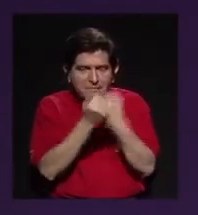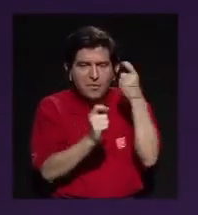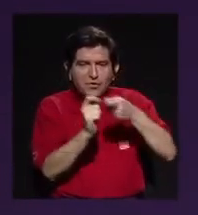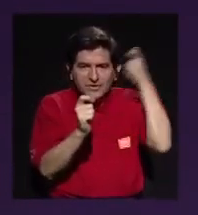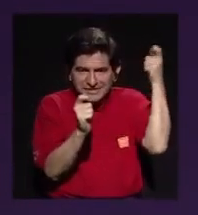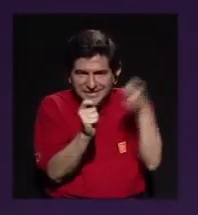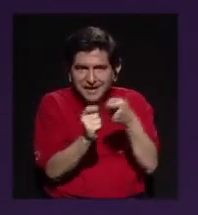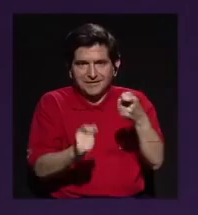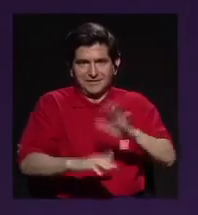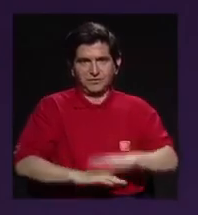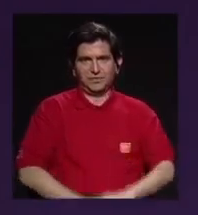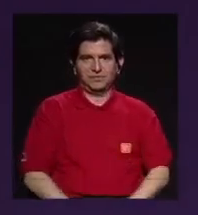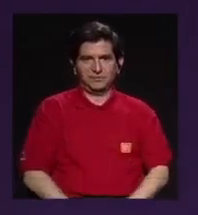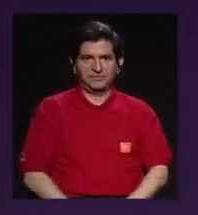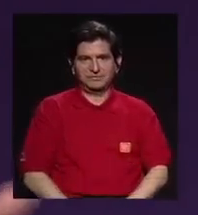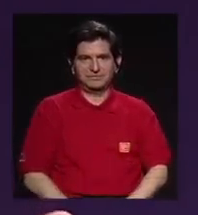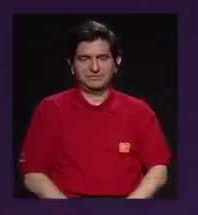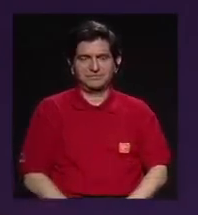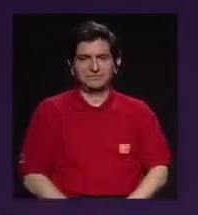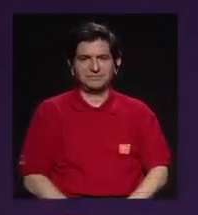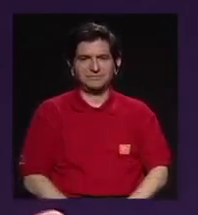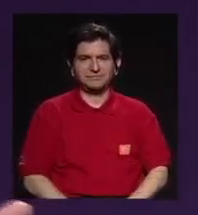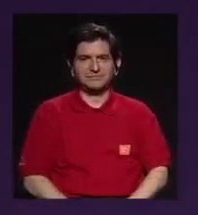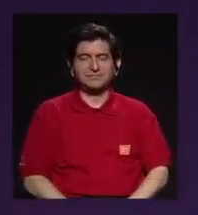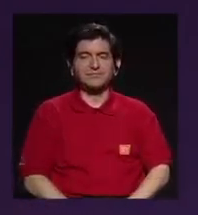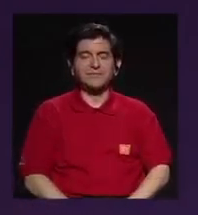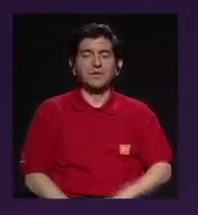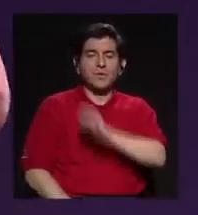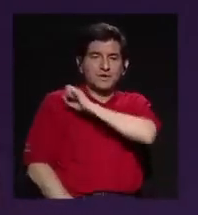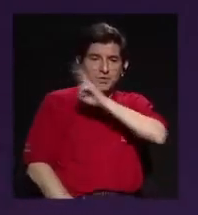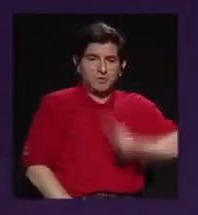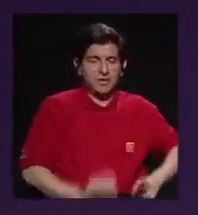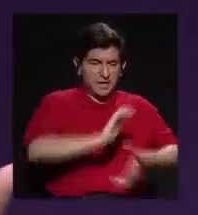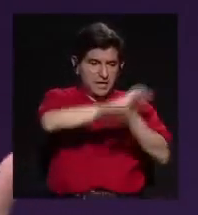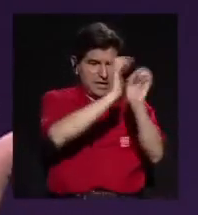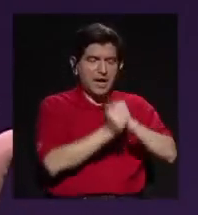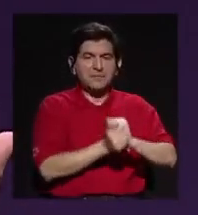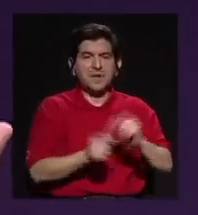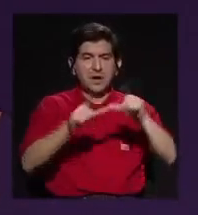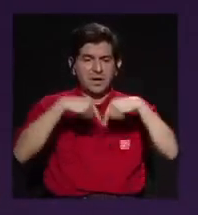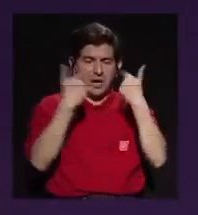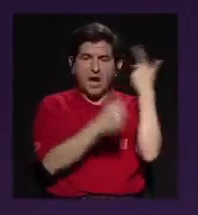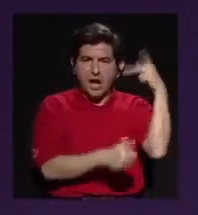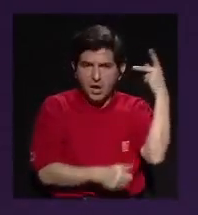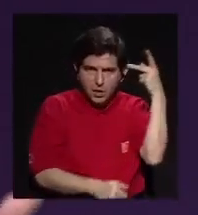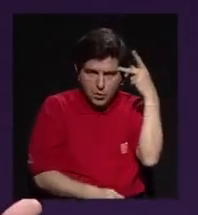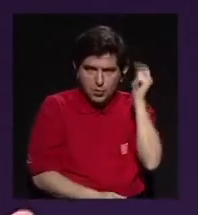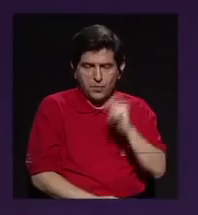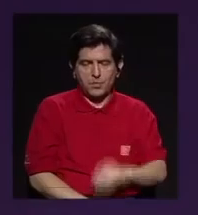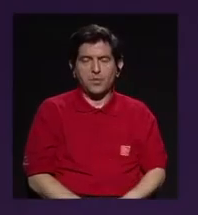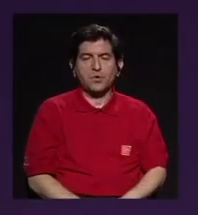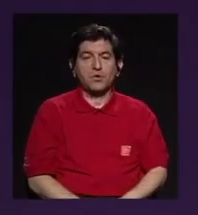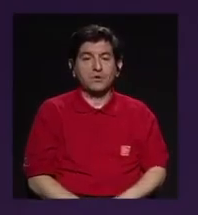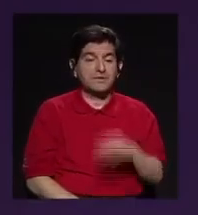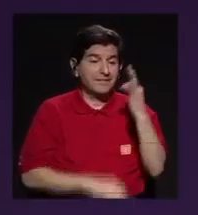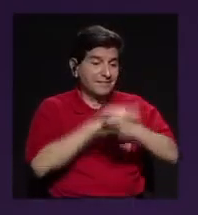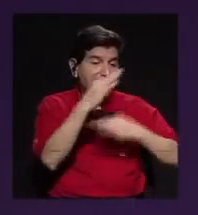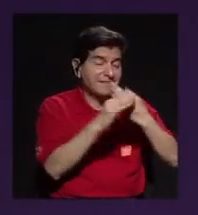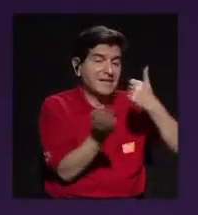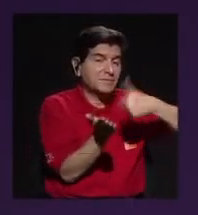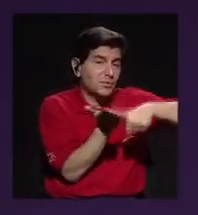concreta. Entonces, digamos, cuando los evangélicos se transforman en una fuerza política, digamos, una fuerza política electoral,